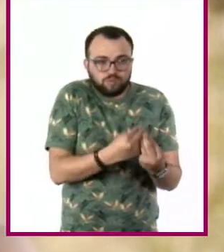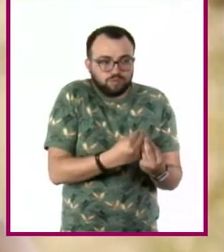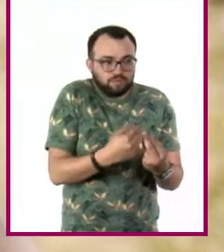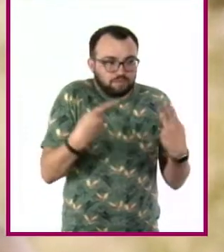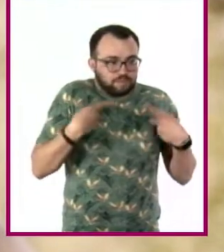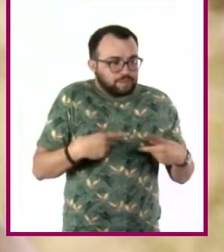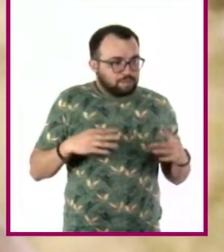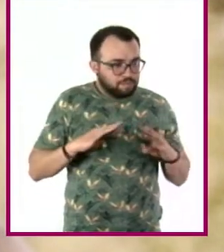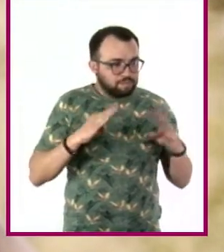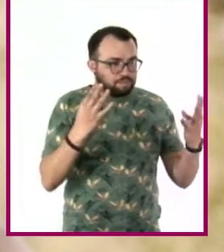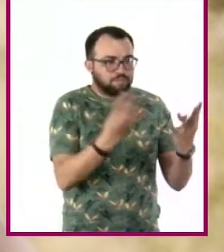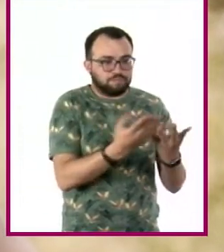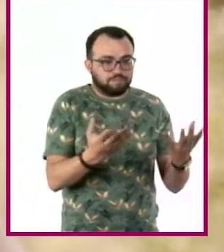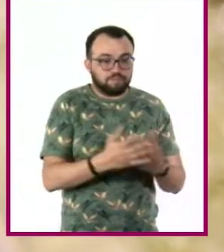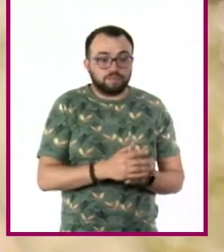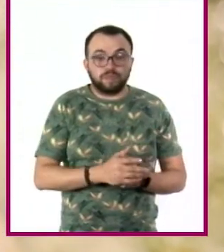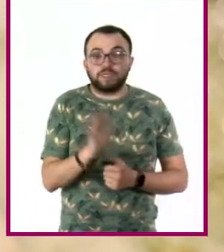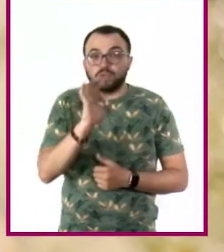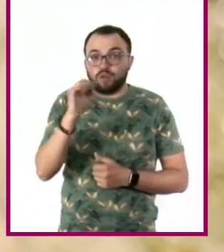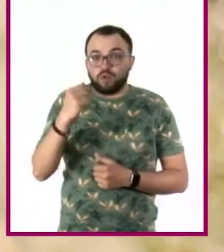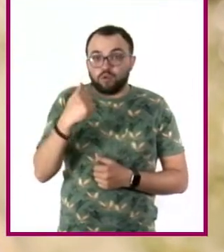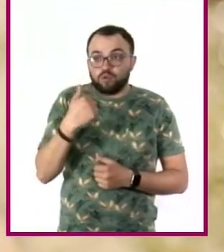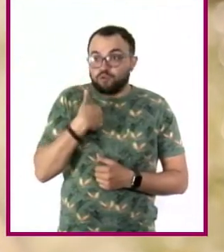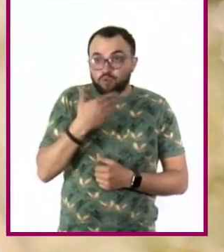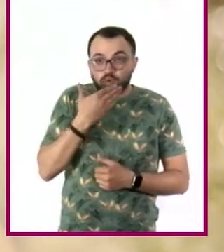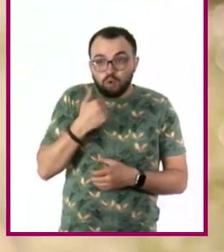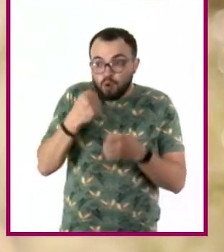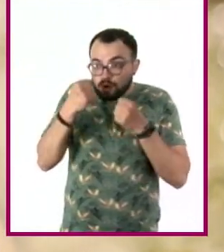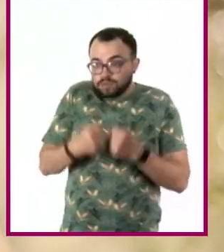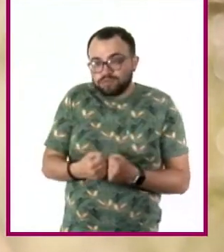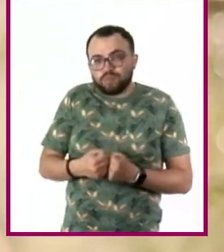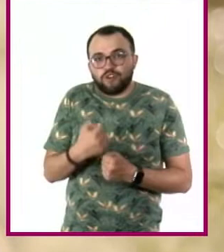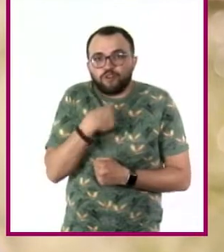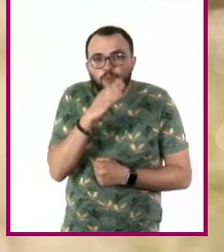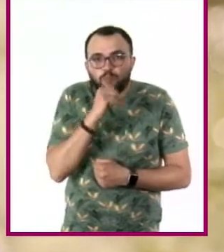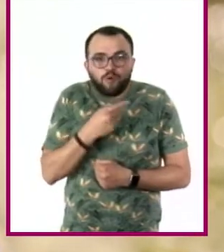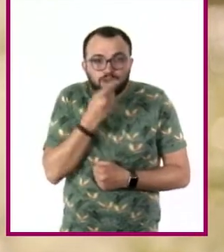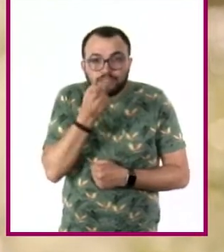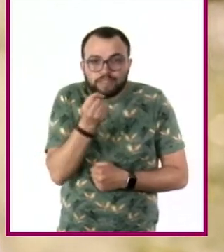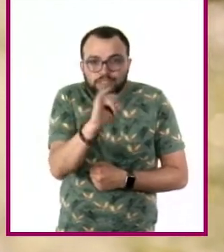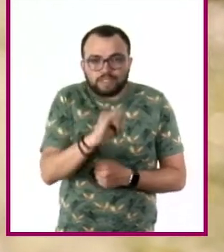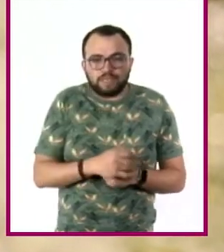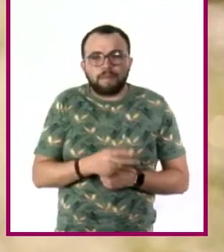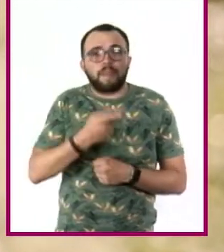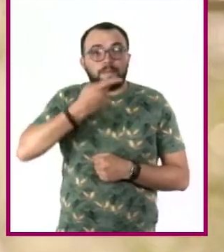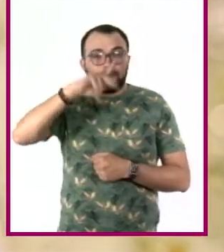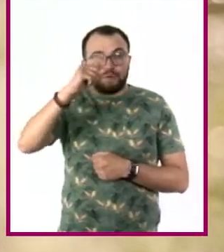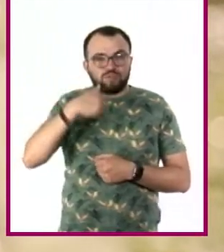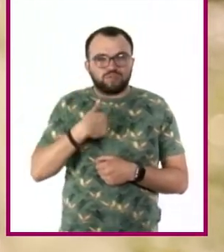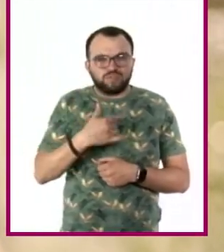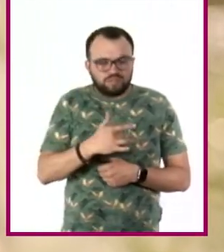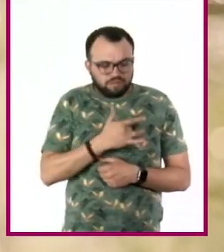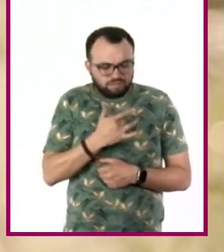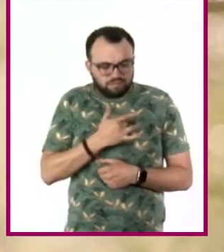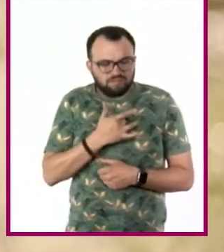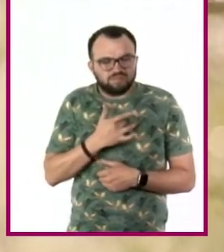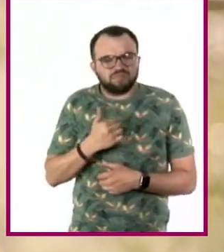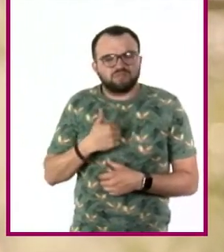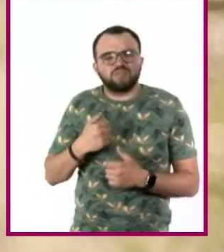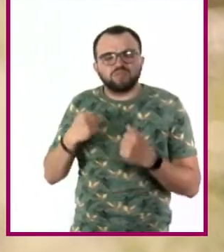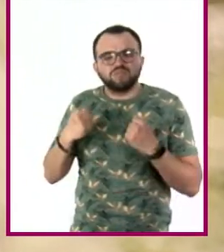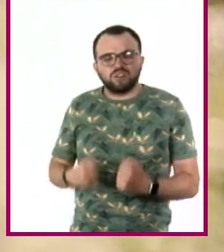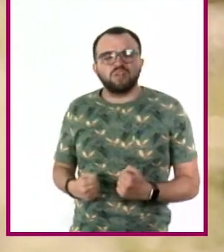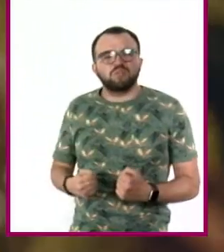estoy segura, no puedo decir sí. Pero si yo me siento realmente segura, yo digo